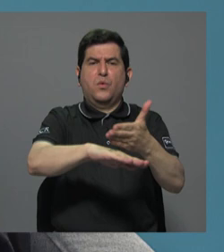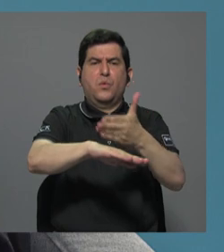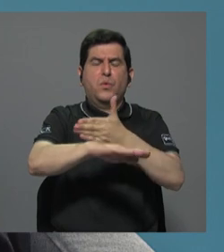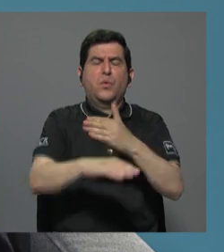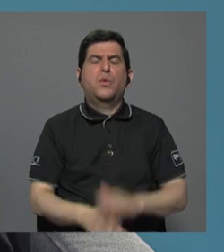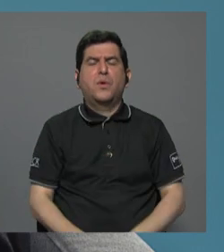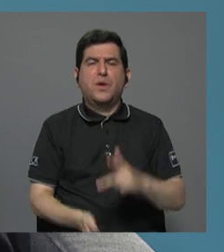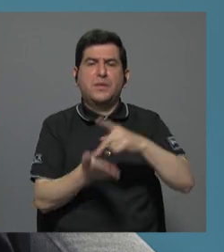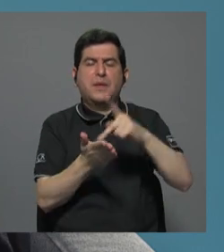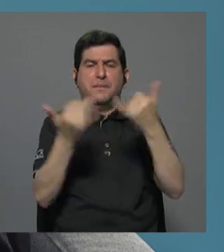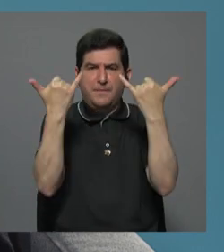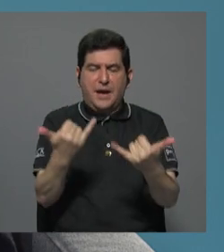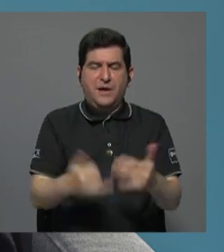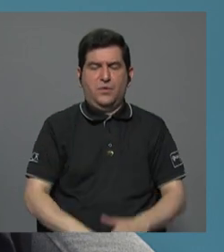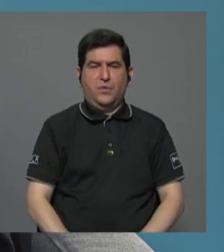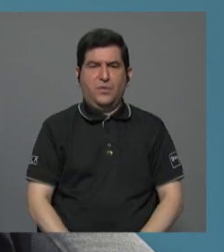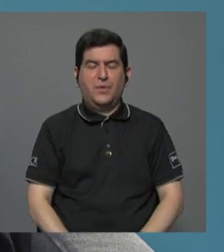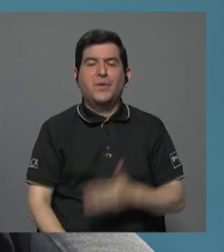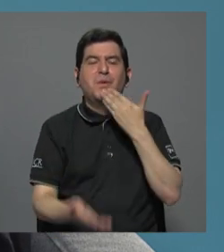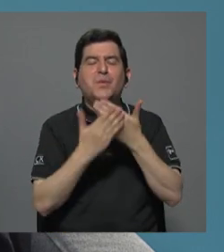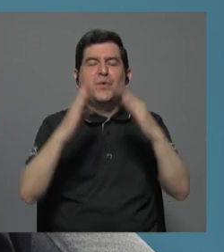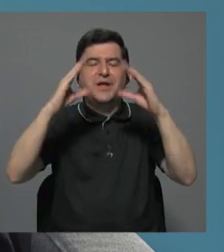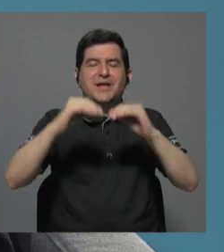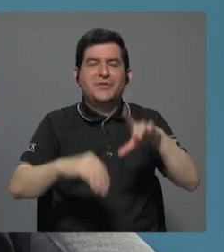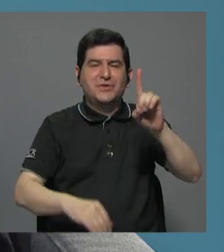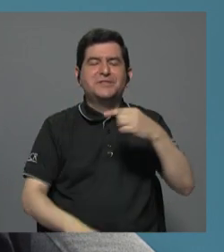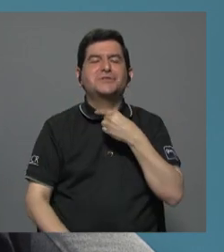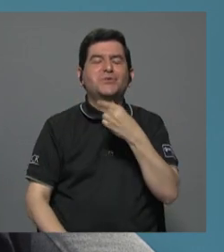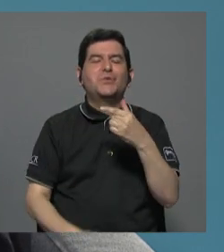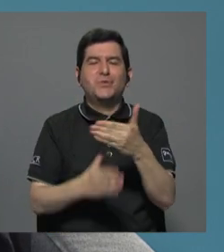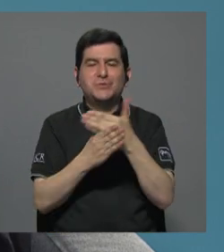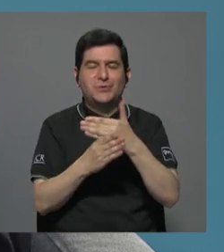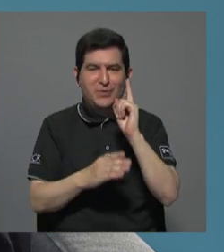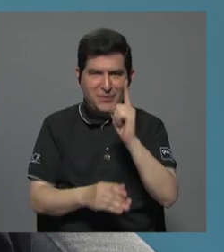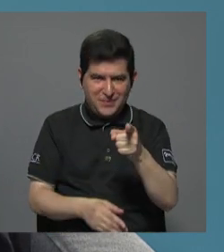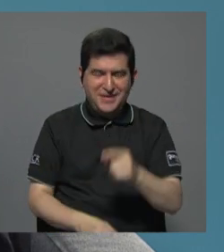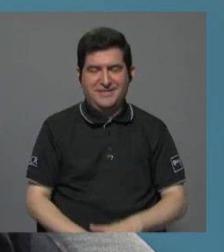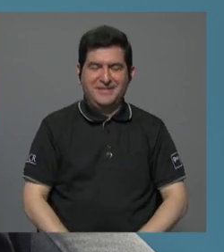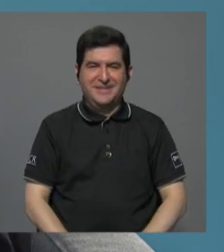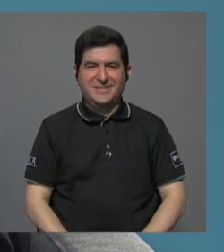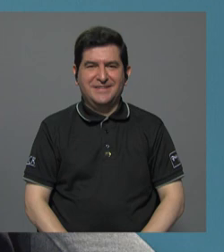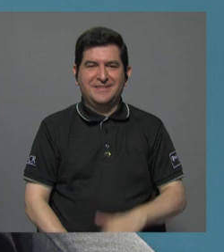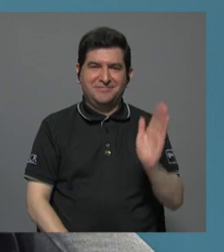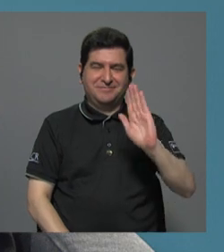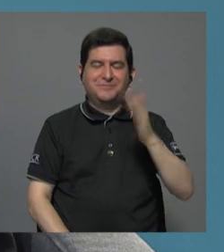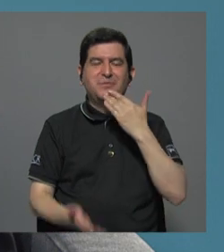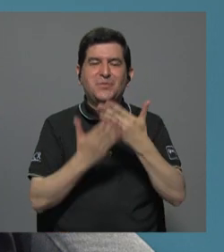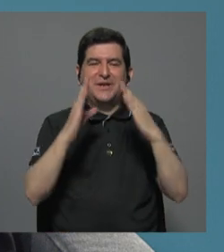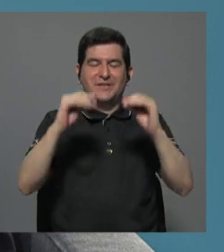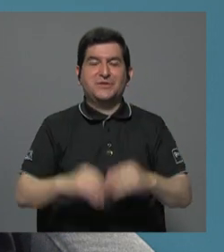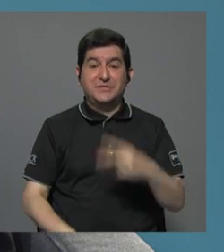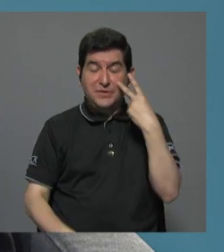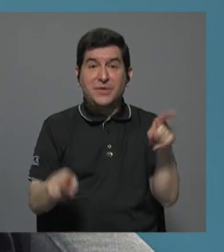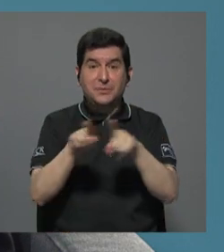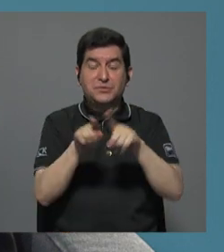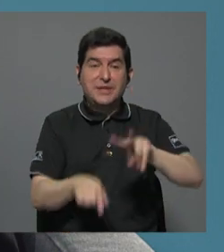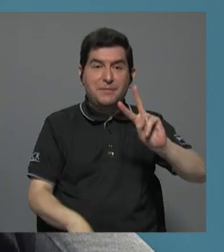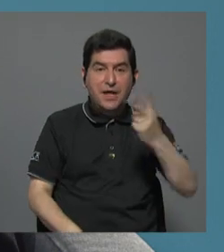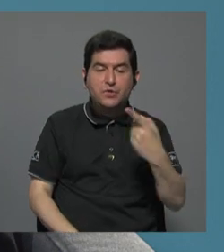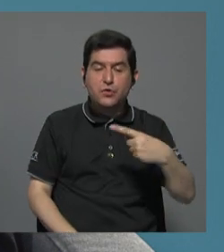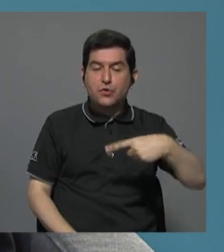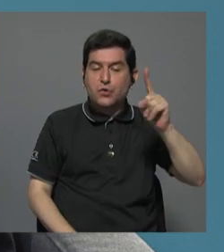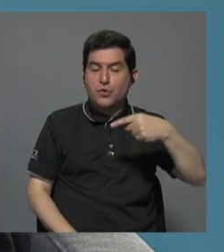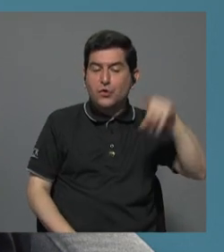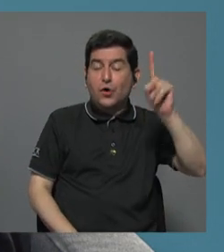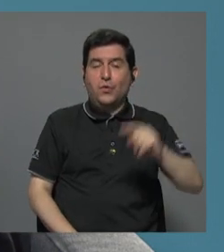los salarios actuales ya casi la vemos buenas noches de habido nuestro compartir con los micrófonos y vamos a ver también a doble check con